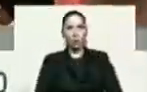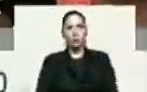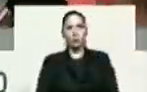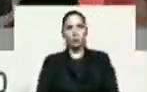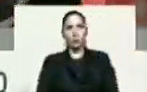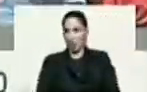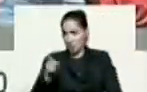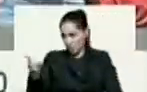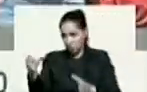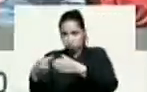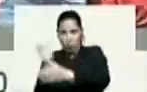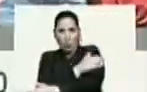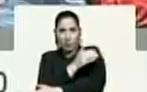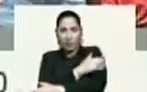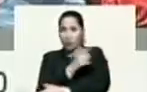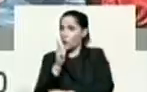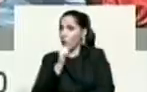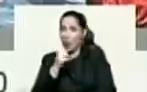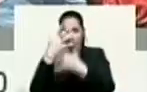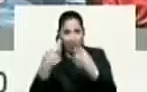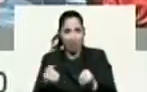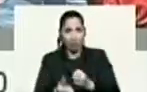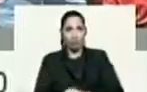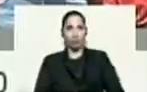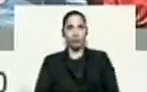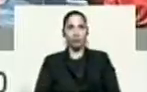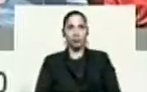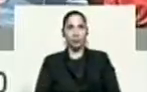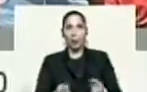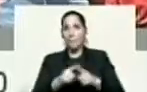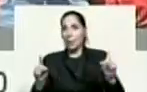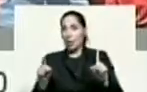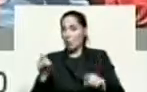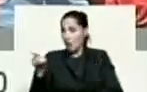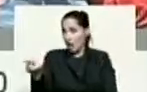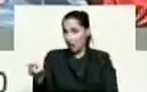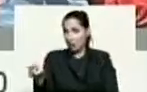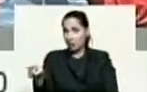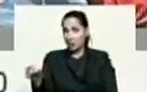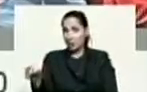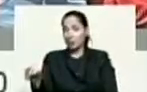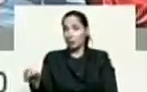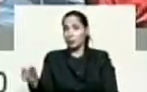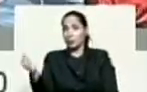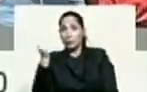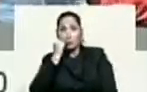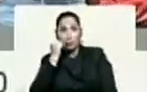Ellos son tercos y no entienden. Pero para un terco y medio,